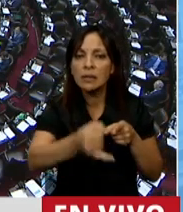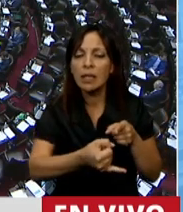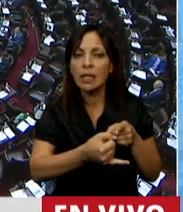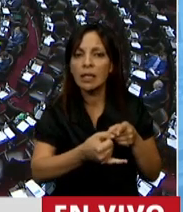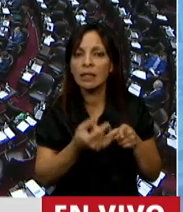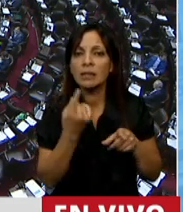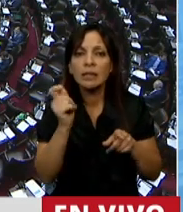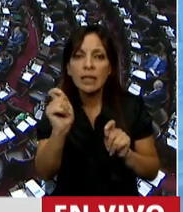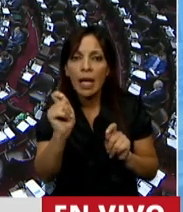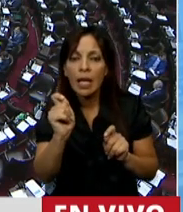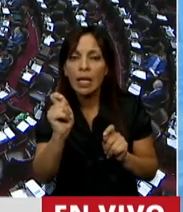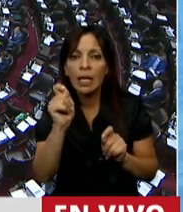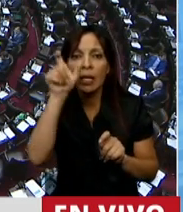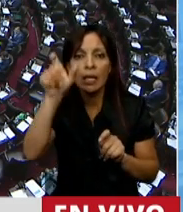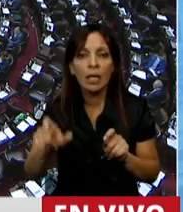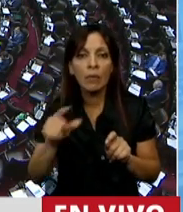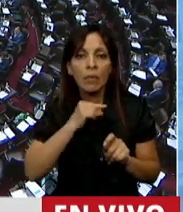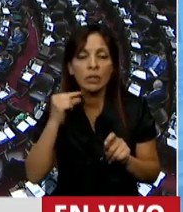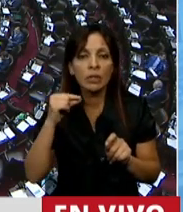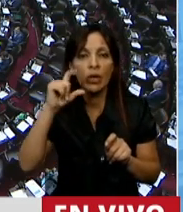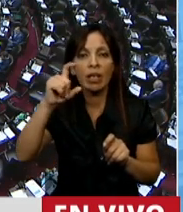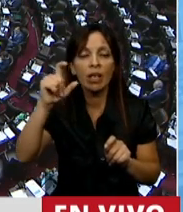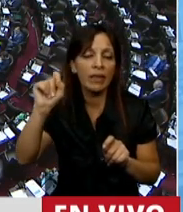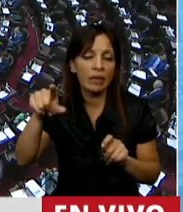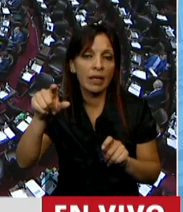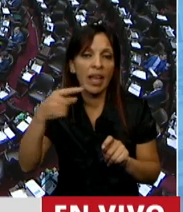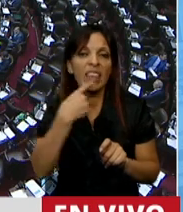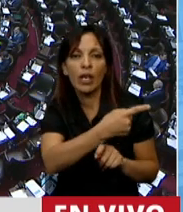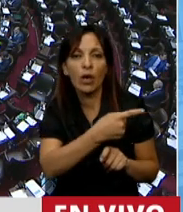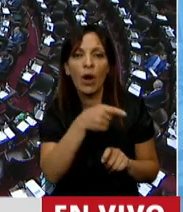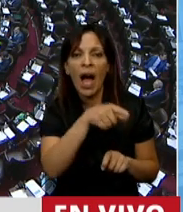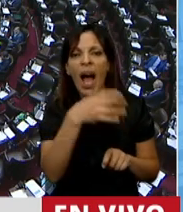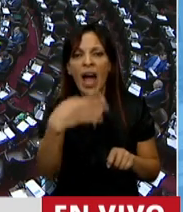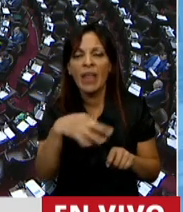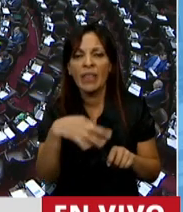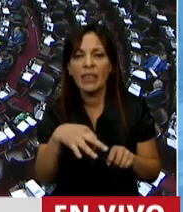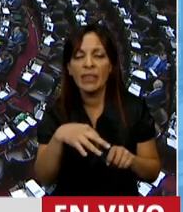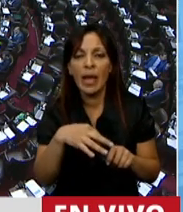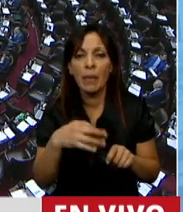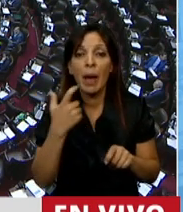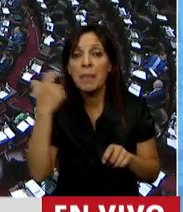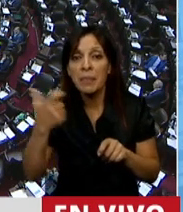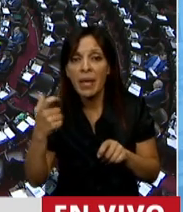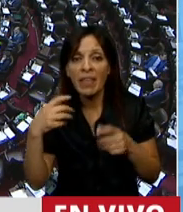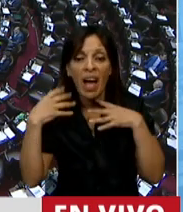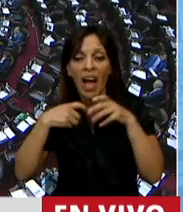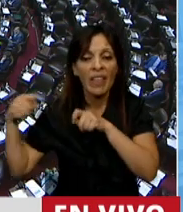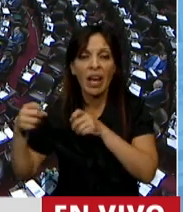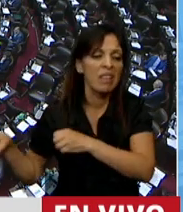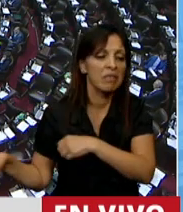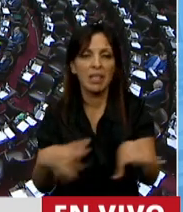un monseñor castrense que dijo que había que atarle piedras en el cuello y tirarlo al